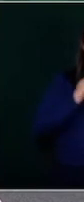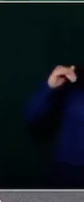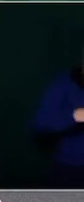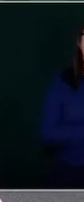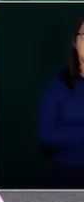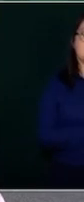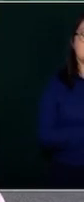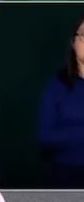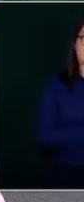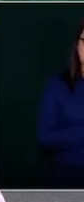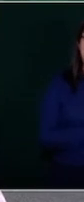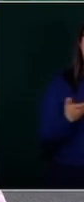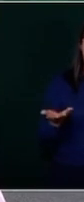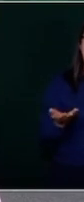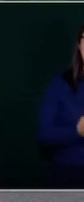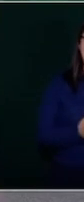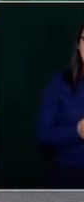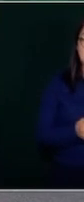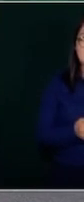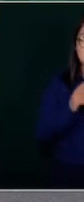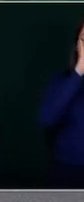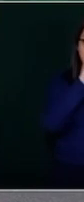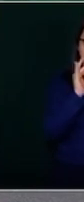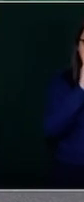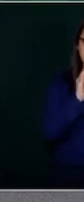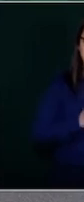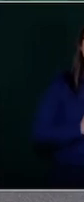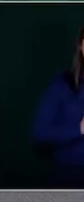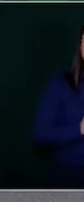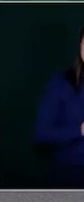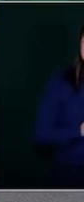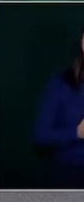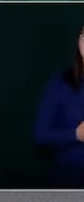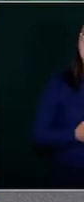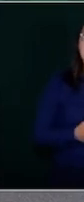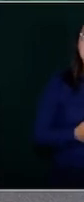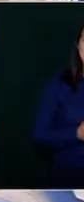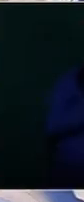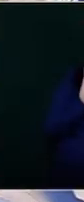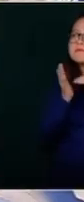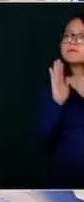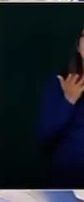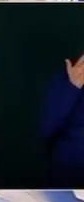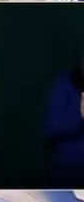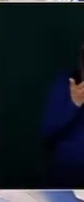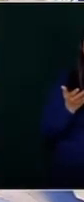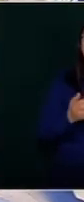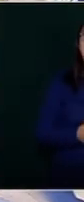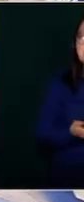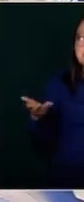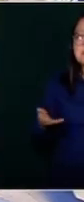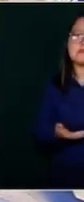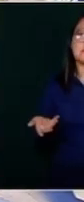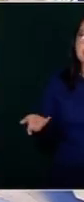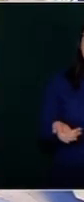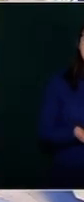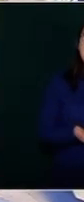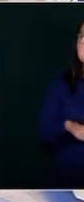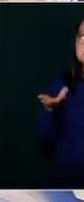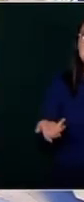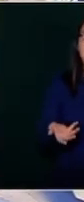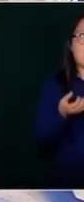significa así esto es lo que por lo mismo no hace falta también